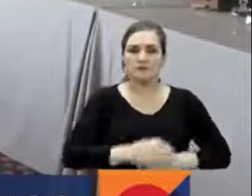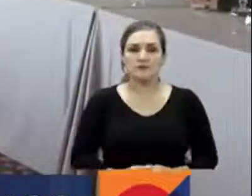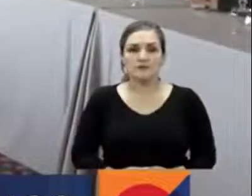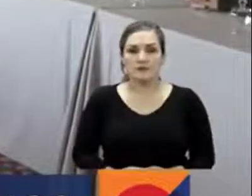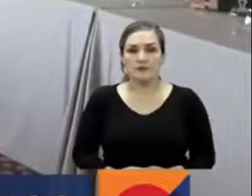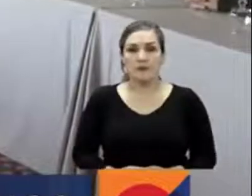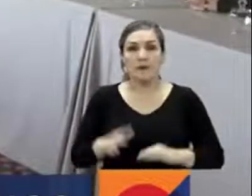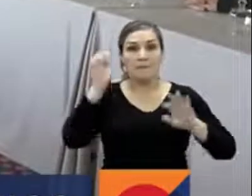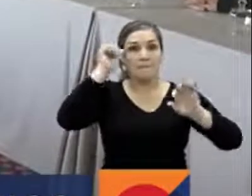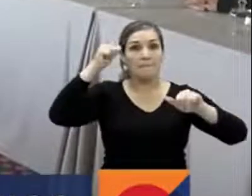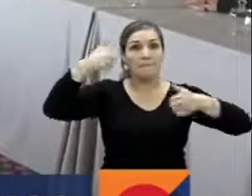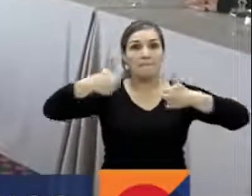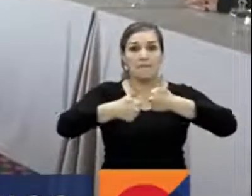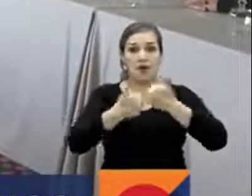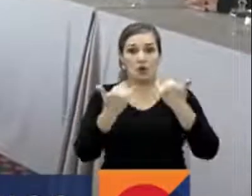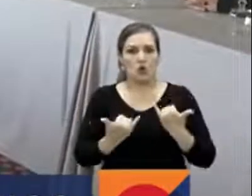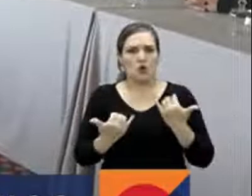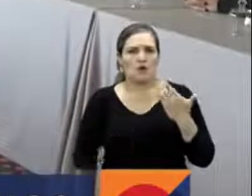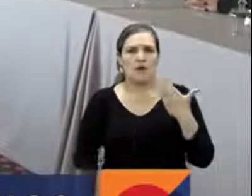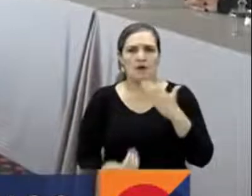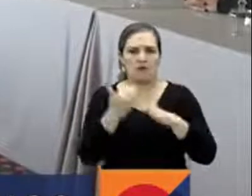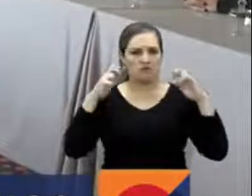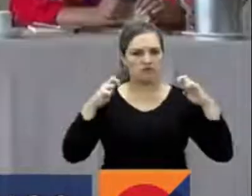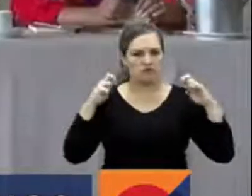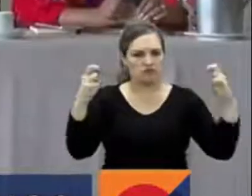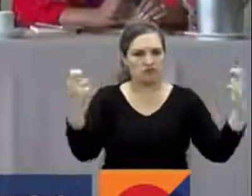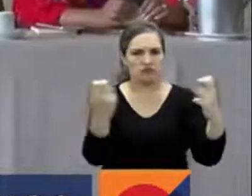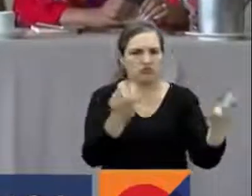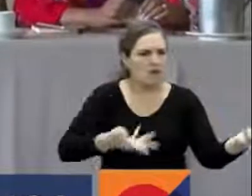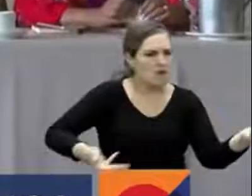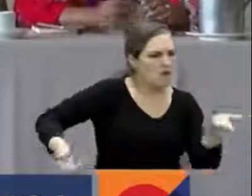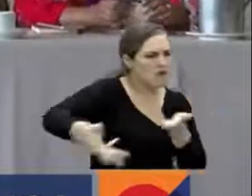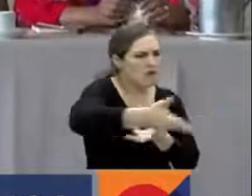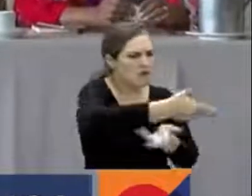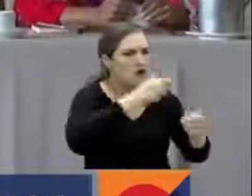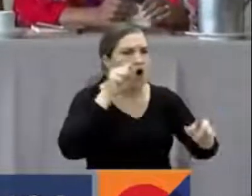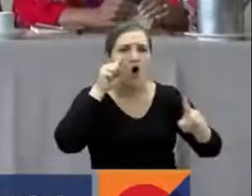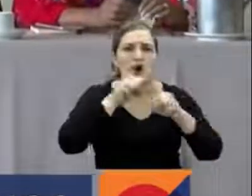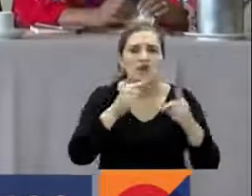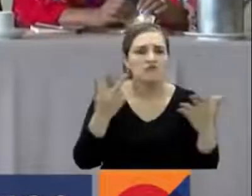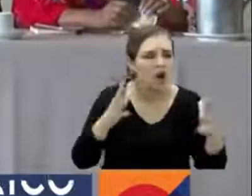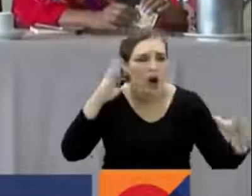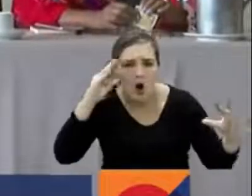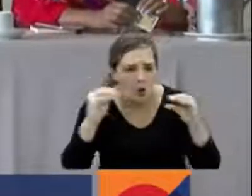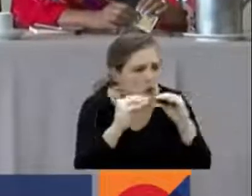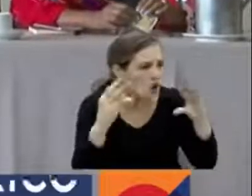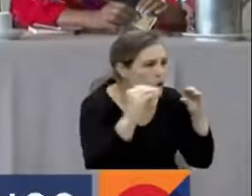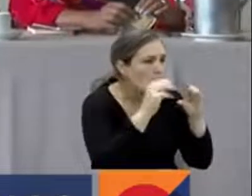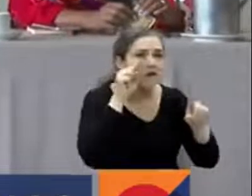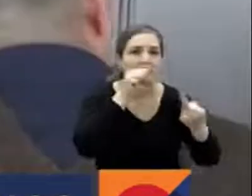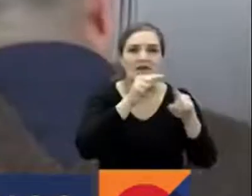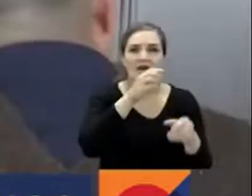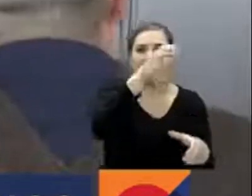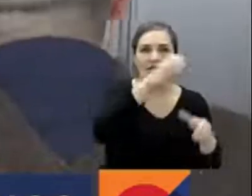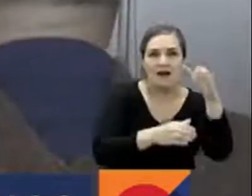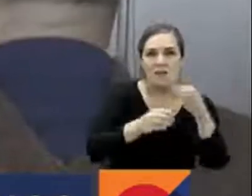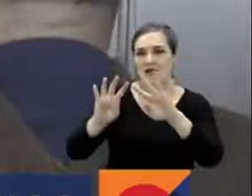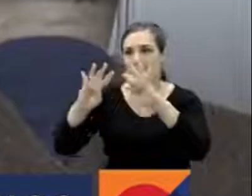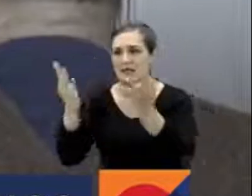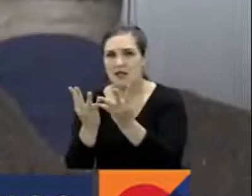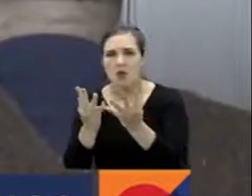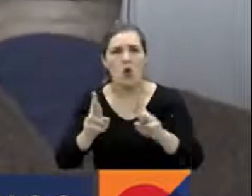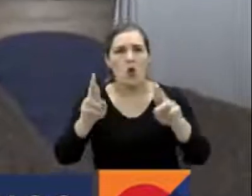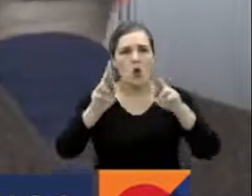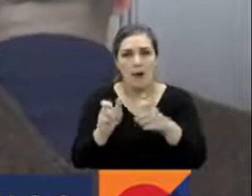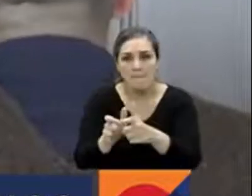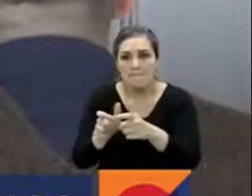El pacto histórico inició la construcción de mayorías parlamentarias para sacar adelante las reformas y proyectos del presidente electo Gustavo Petro, por lo que buscan seguir